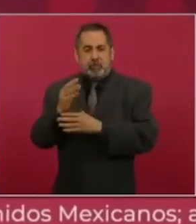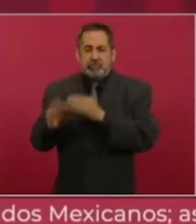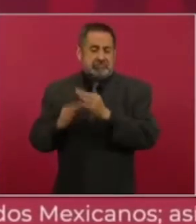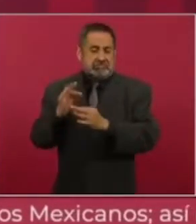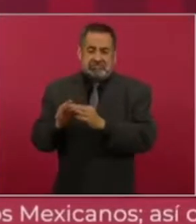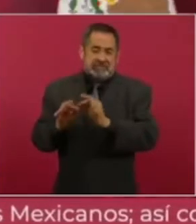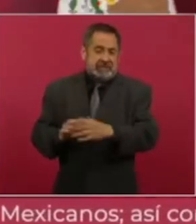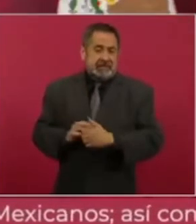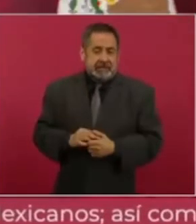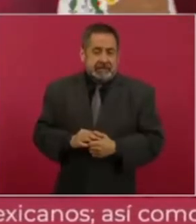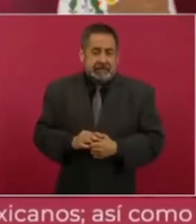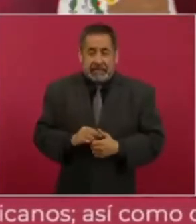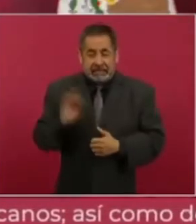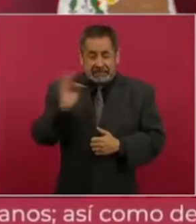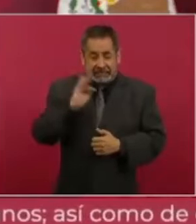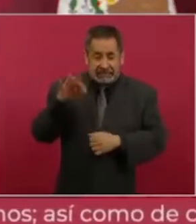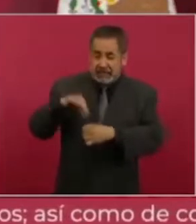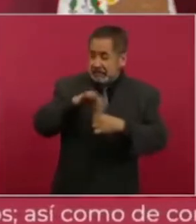si no,